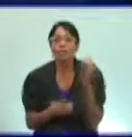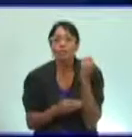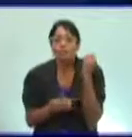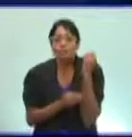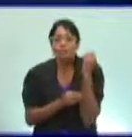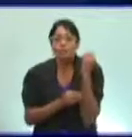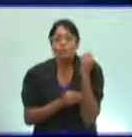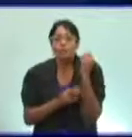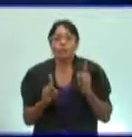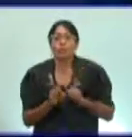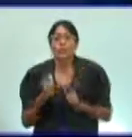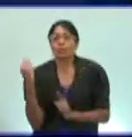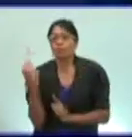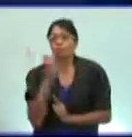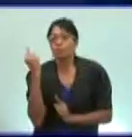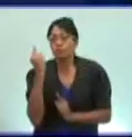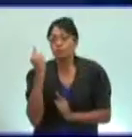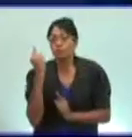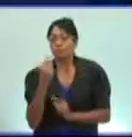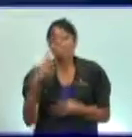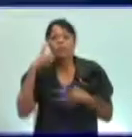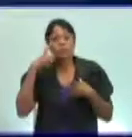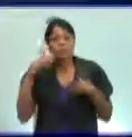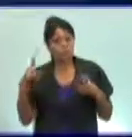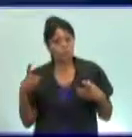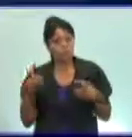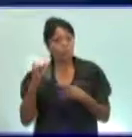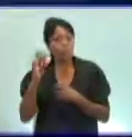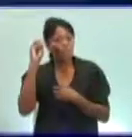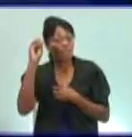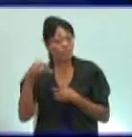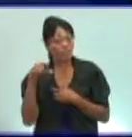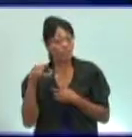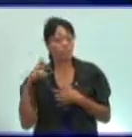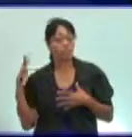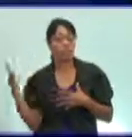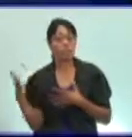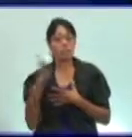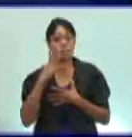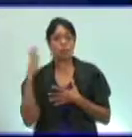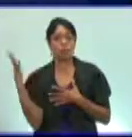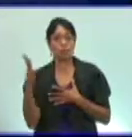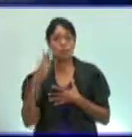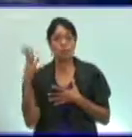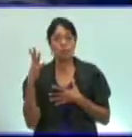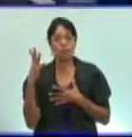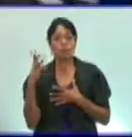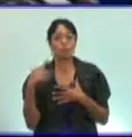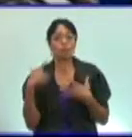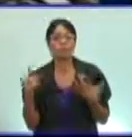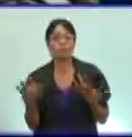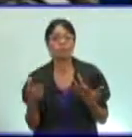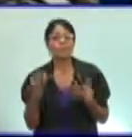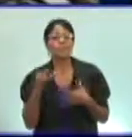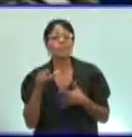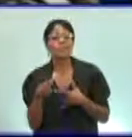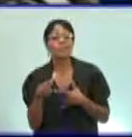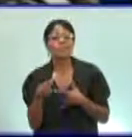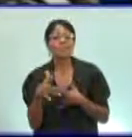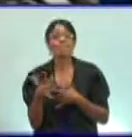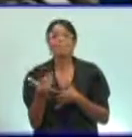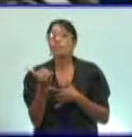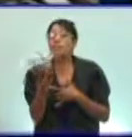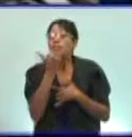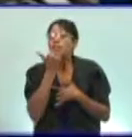Pero es importante considerar, como fenómeno meteorológico también, es importante considerarlo porque afecta, fíjense, estamos viendo una